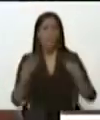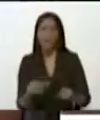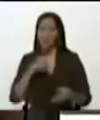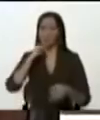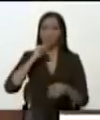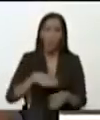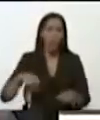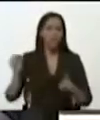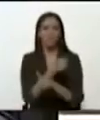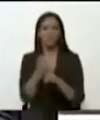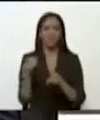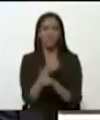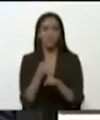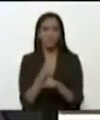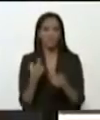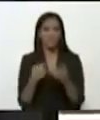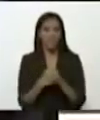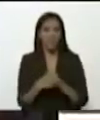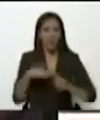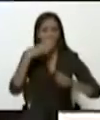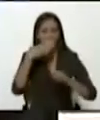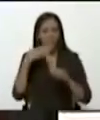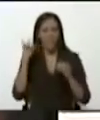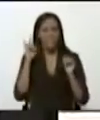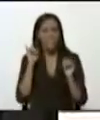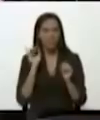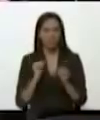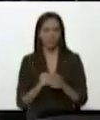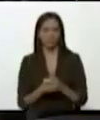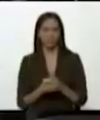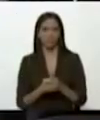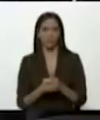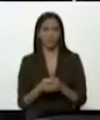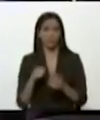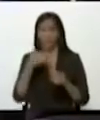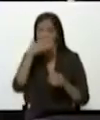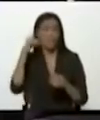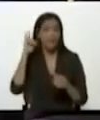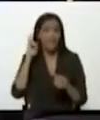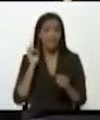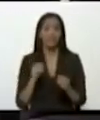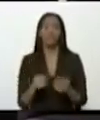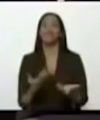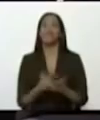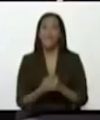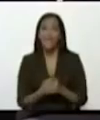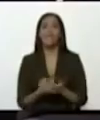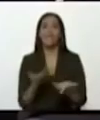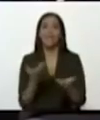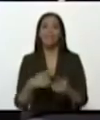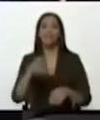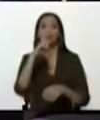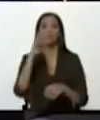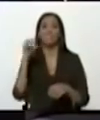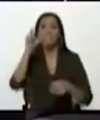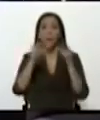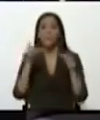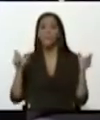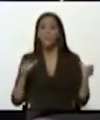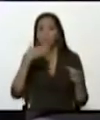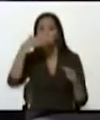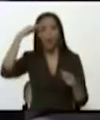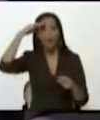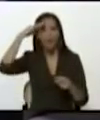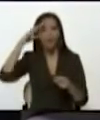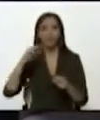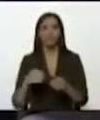los paracachitos, ¿te acuerdas de los paracachitos? Correcto. Los paracachitos, no eran paracachitos, eran 200 tipos en